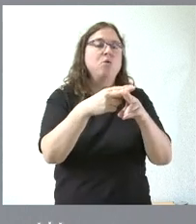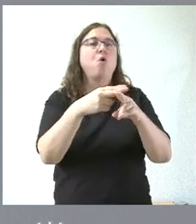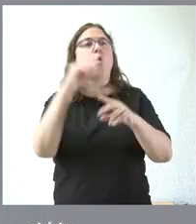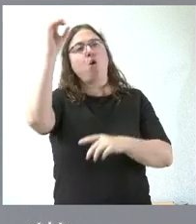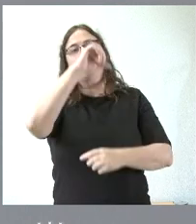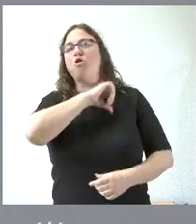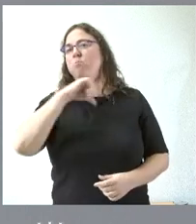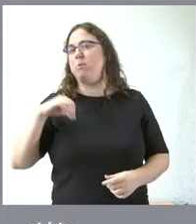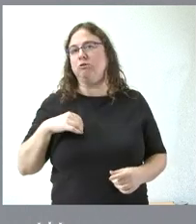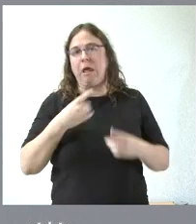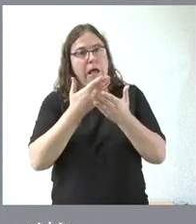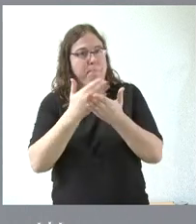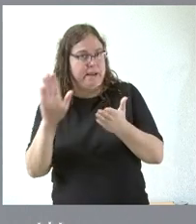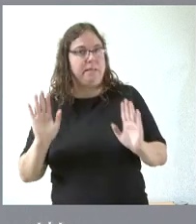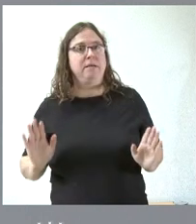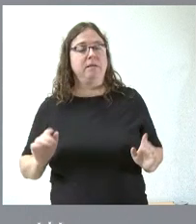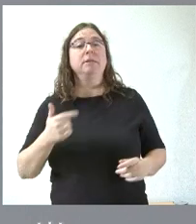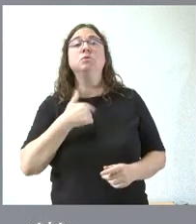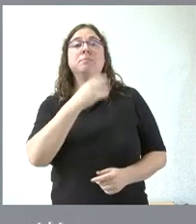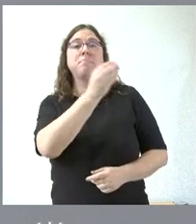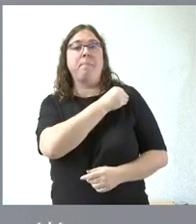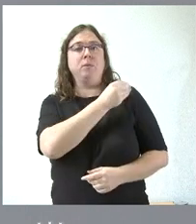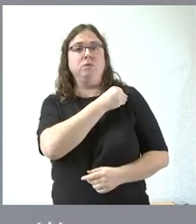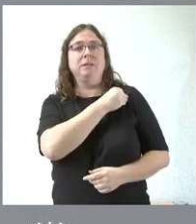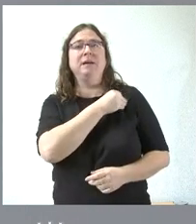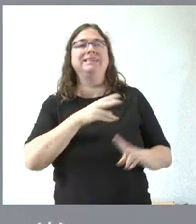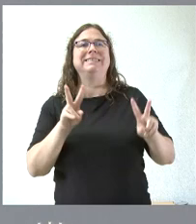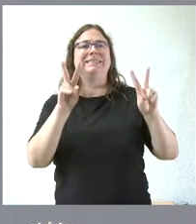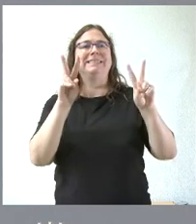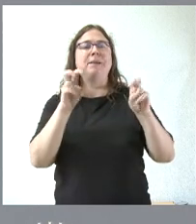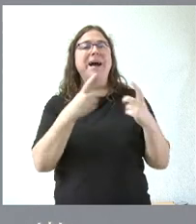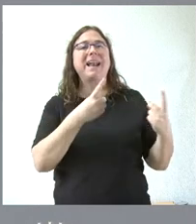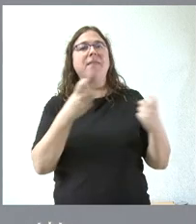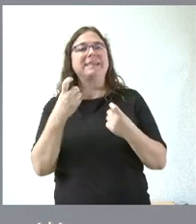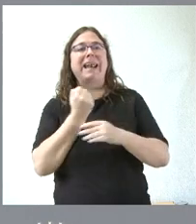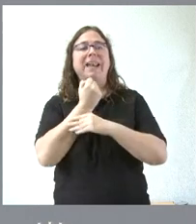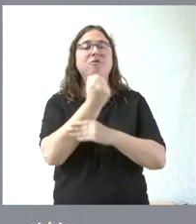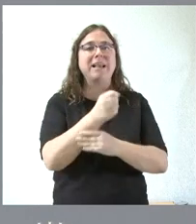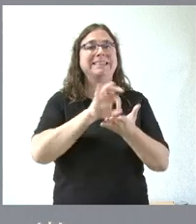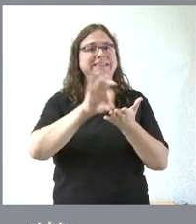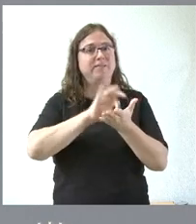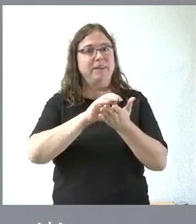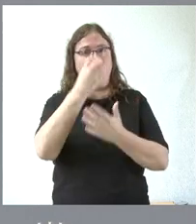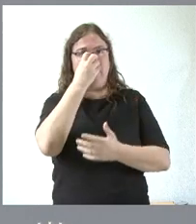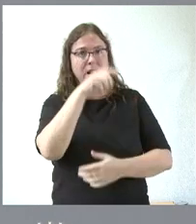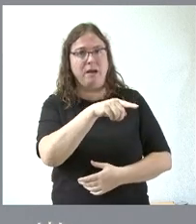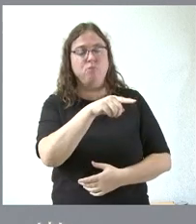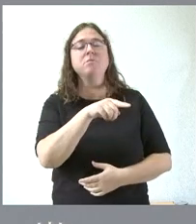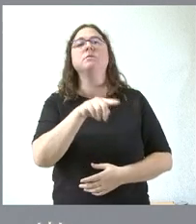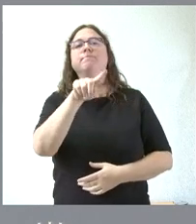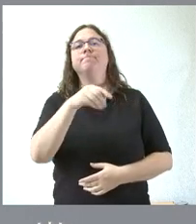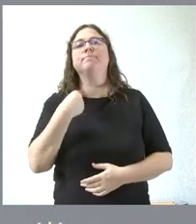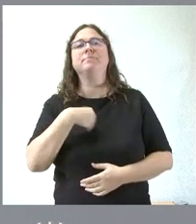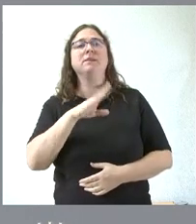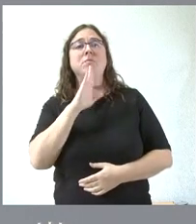sobre este asunto me pregunta usted sobre la necesidad de reforzar algunos servicios tiene mucho que ver con lo que yo